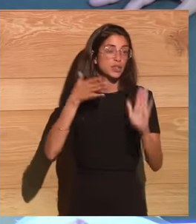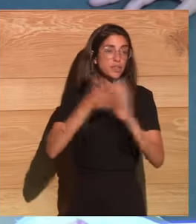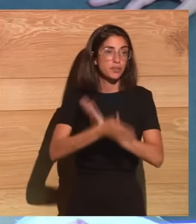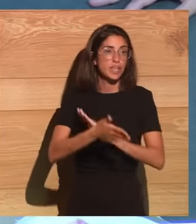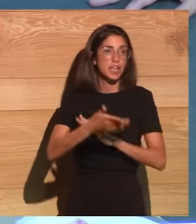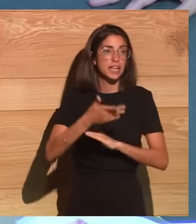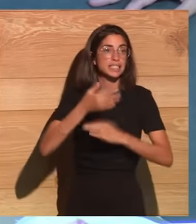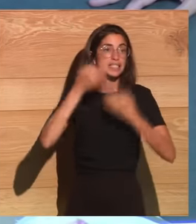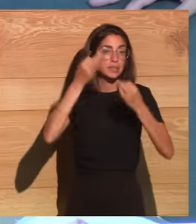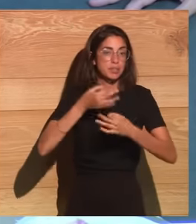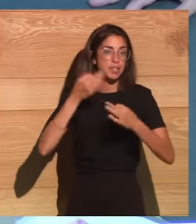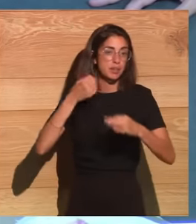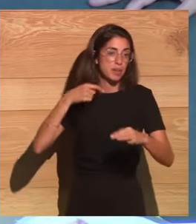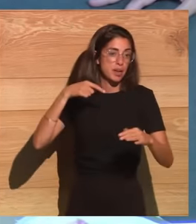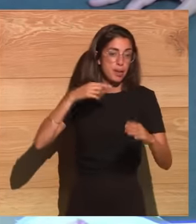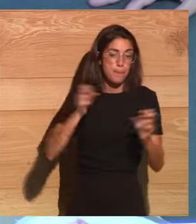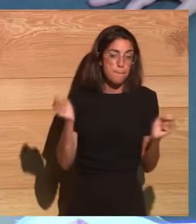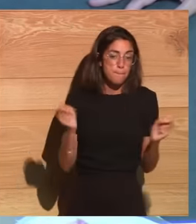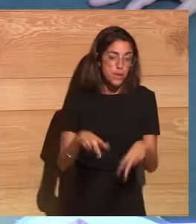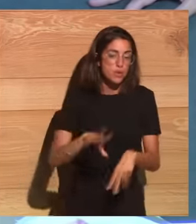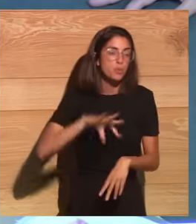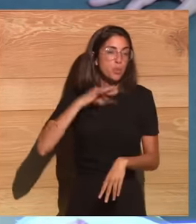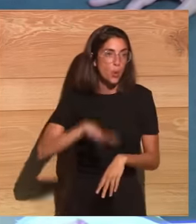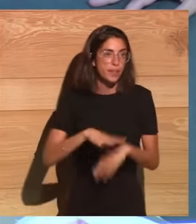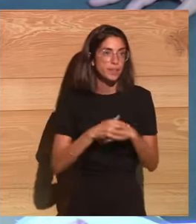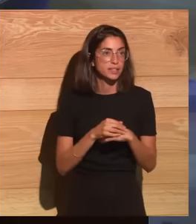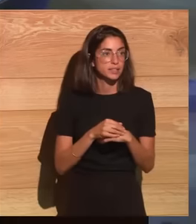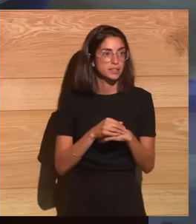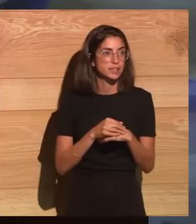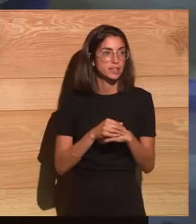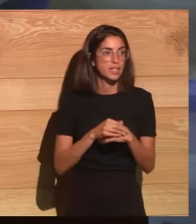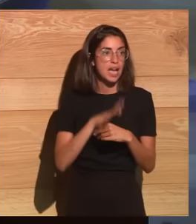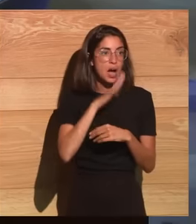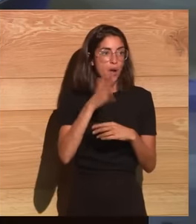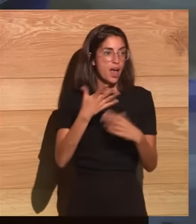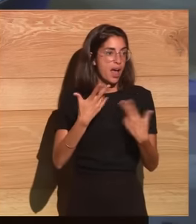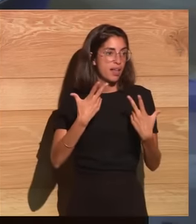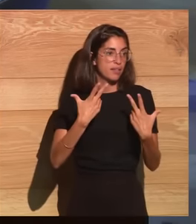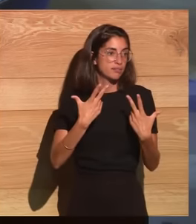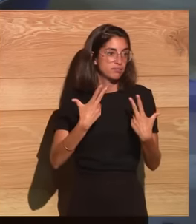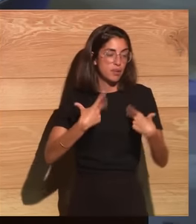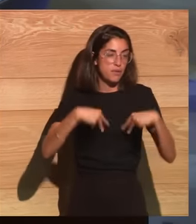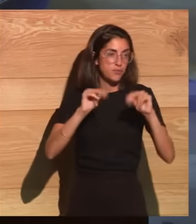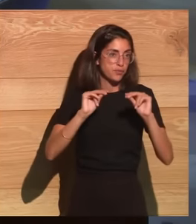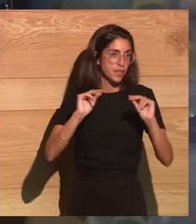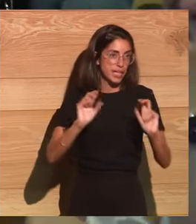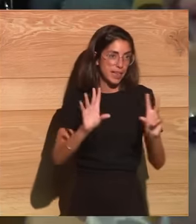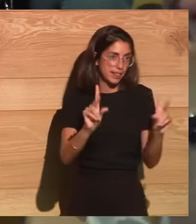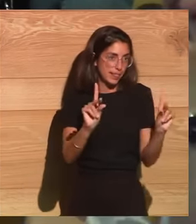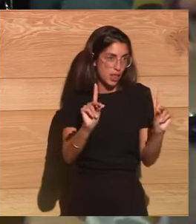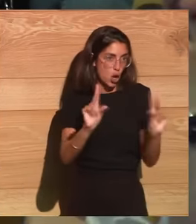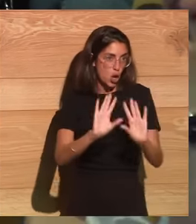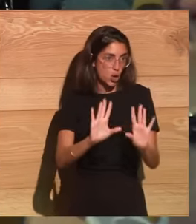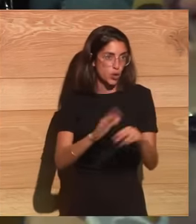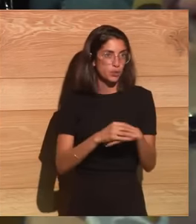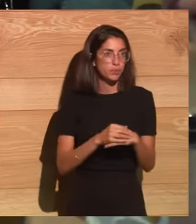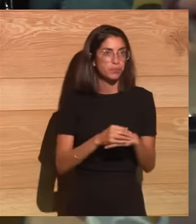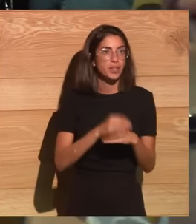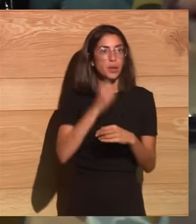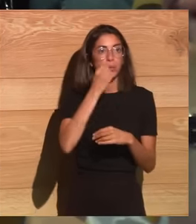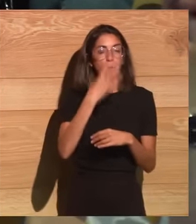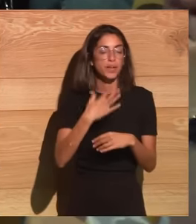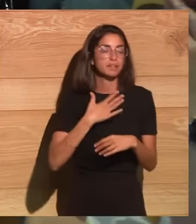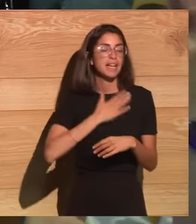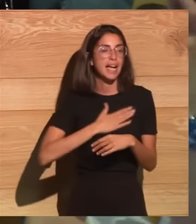más bajo. Sí. Muchísimas gracias. Tu cierre de oro, tu broche espléndido. Adelante. Vale, bueno,